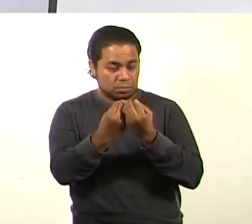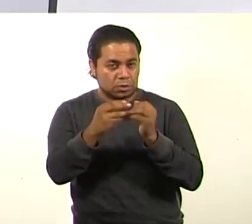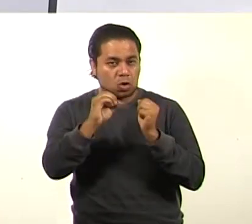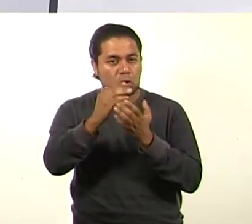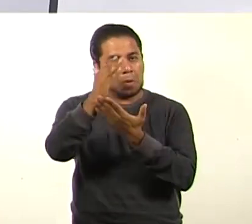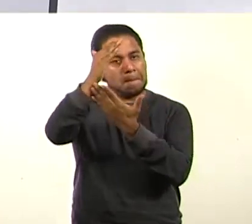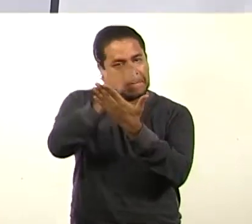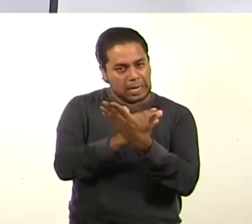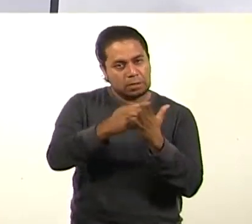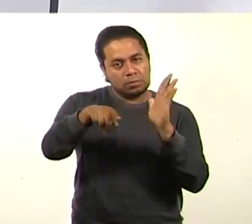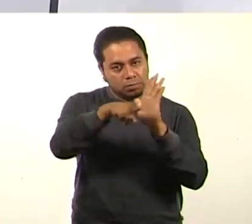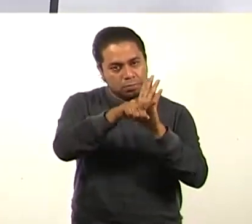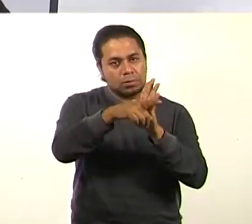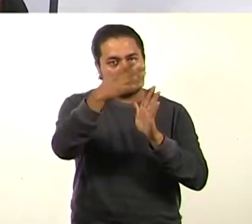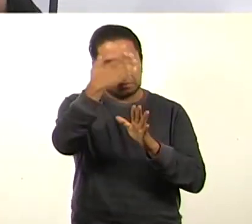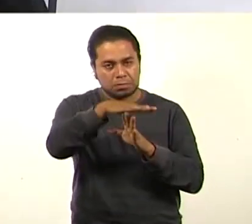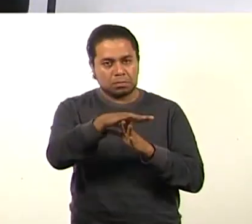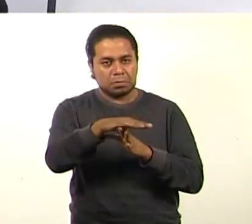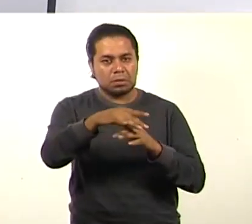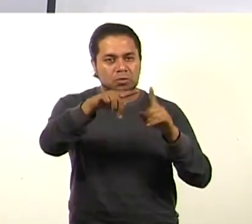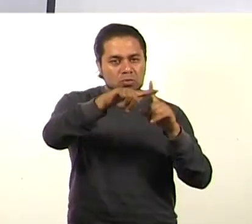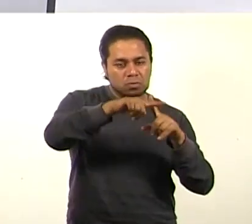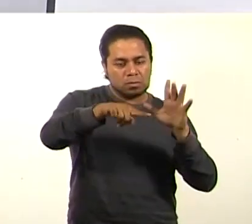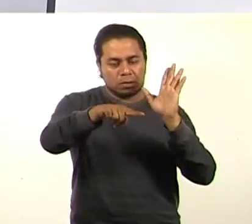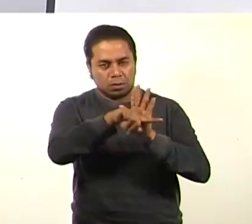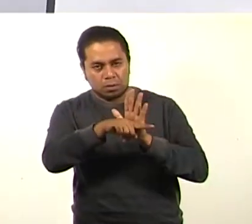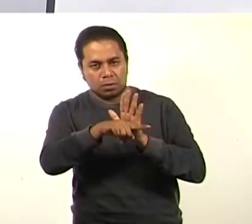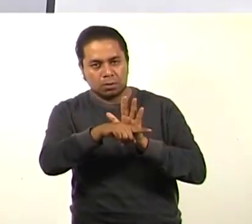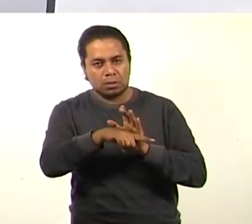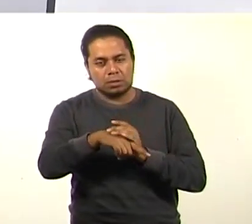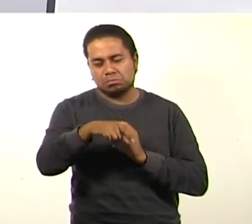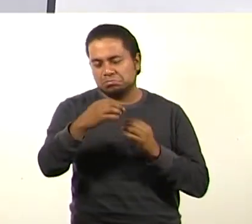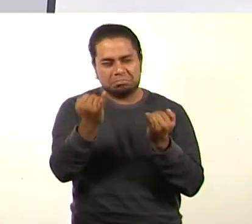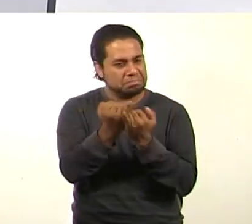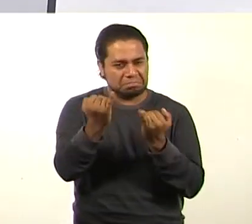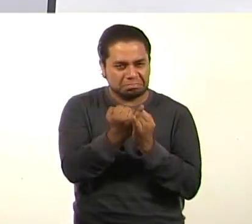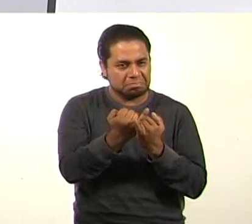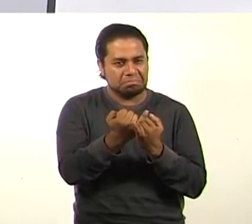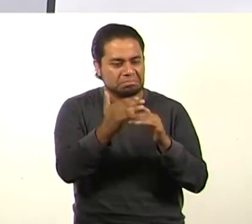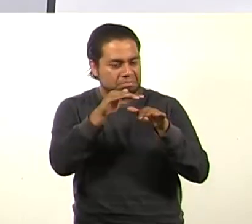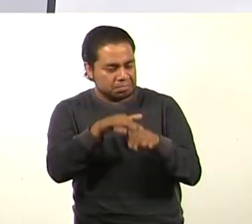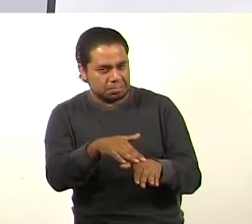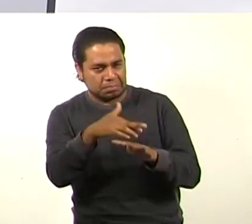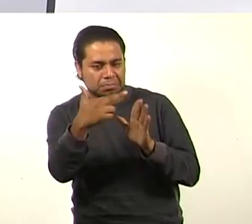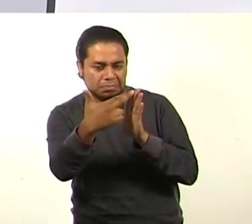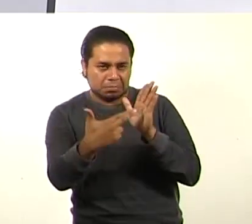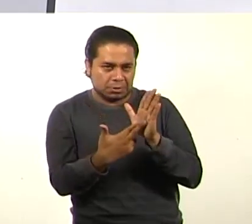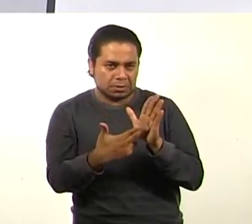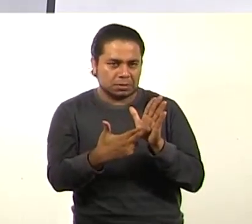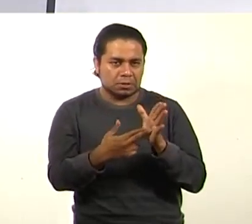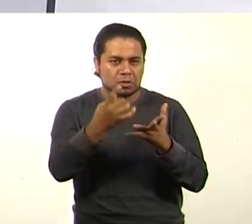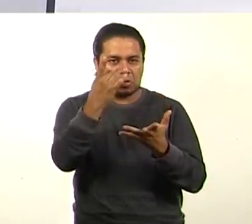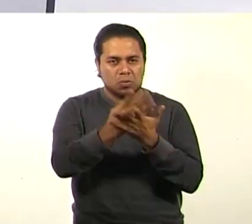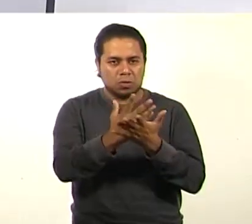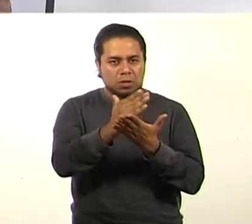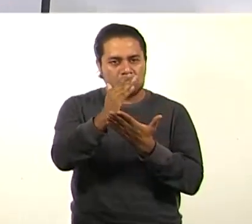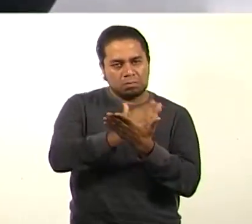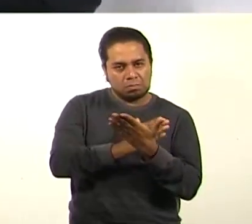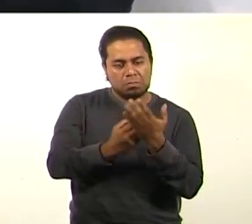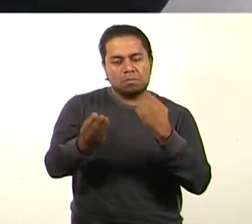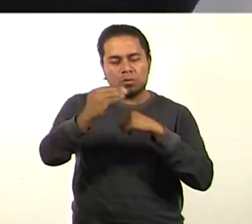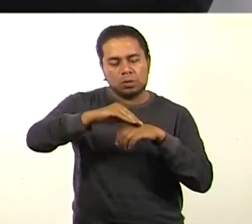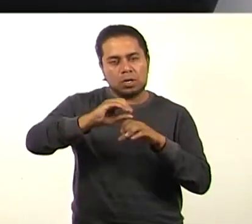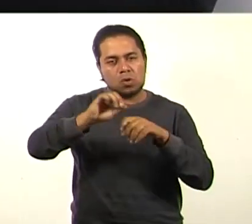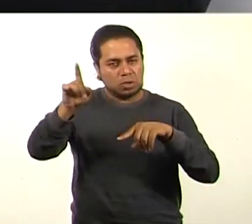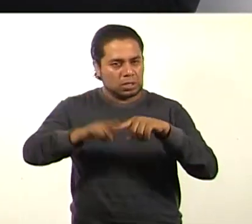resta de fracciones? La suma y la resta llevan las mismas reglas, solo cambia la operación básica. Por ejemplo, vamos a